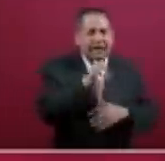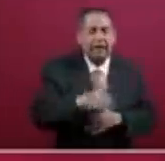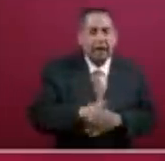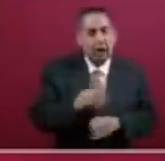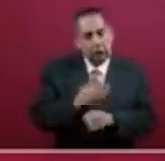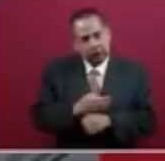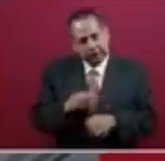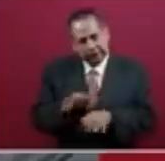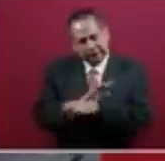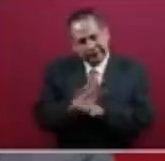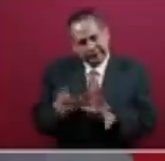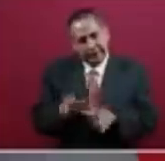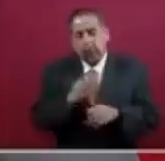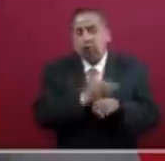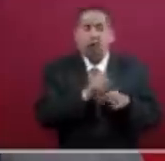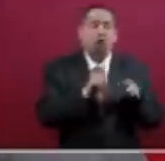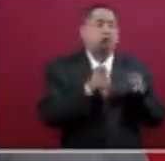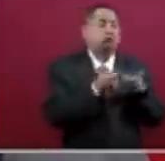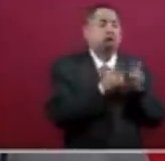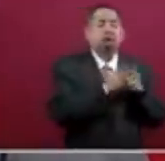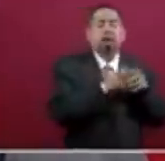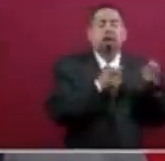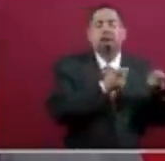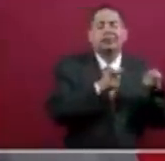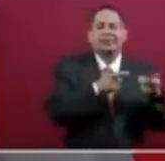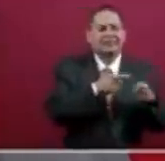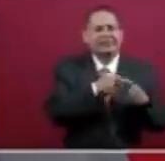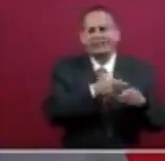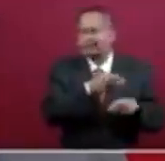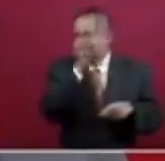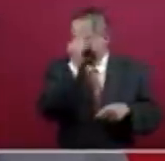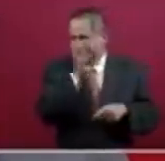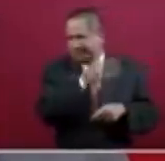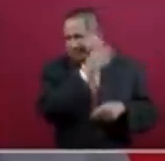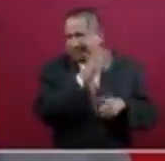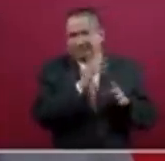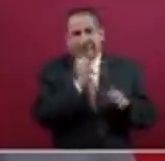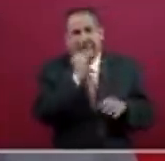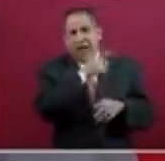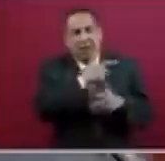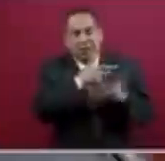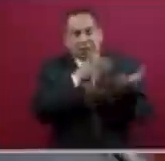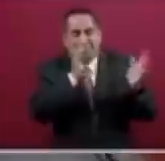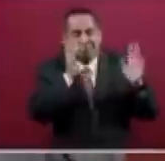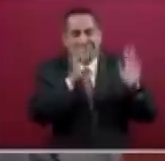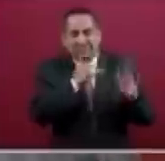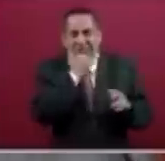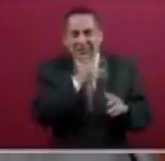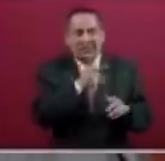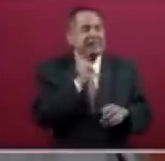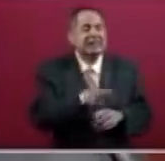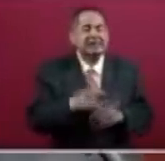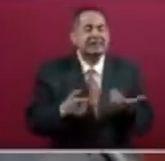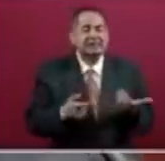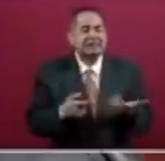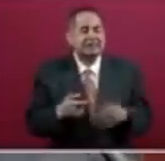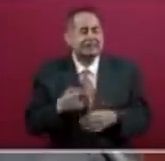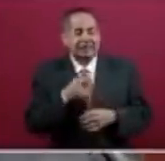Estos tecnócratas aprendieron algunas fórmulas que en esencia